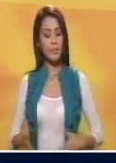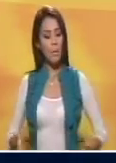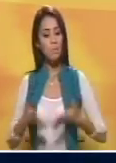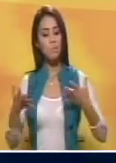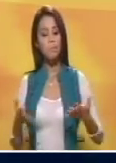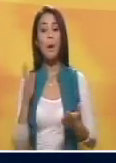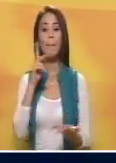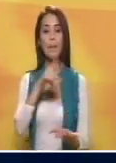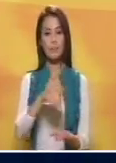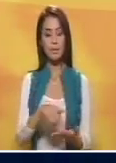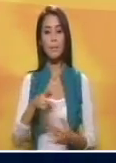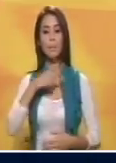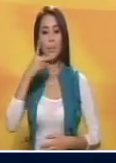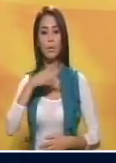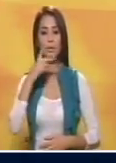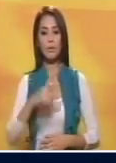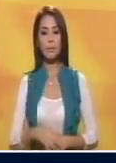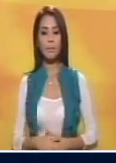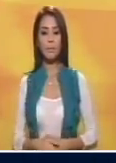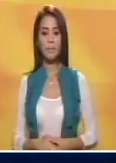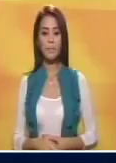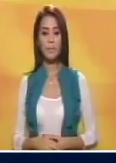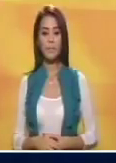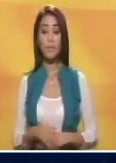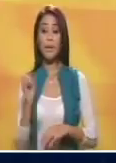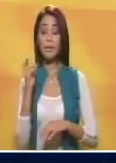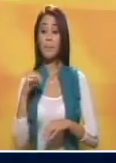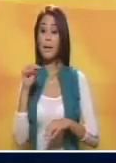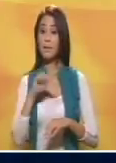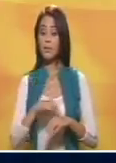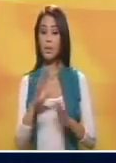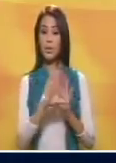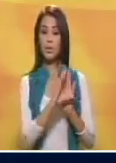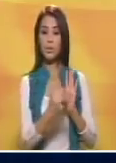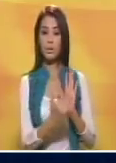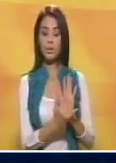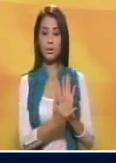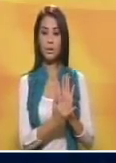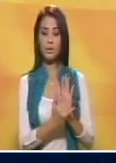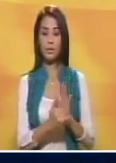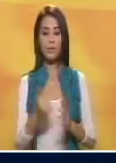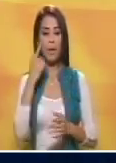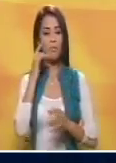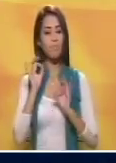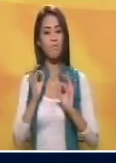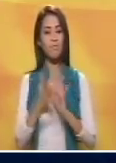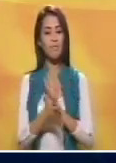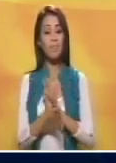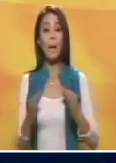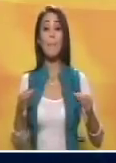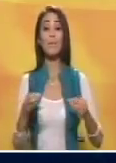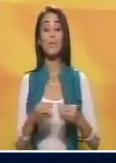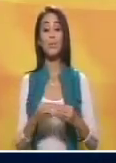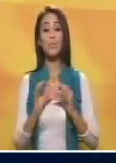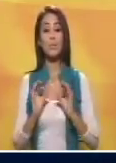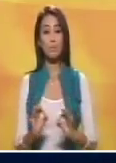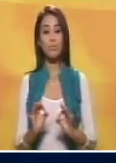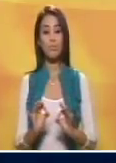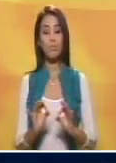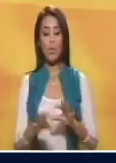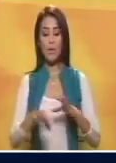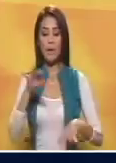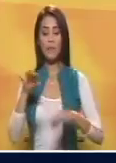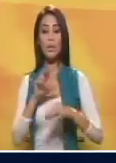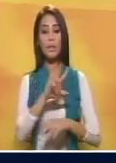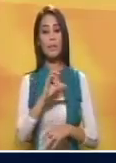la participación política. Estuvo la Asamblea Nacional Constituyente desde el primer momento que se instaló. Una elección el